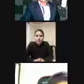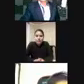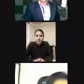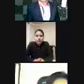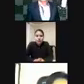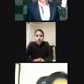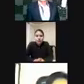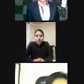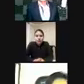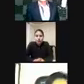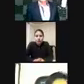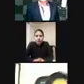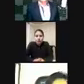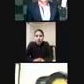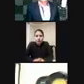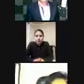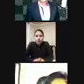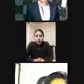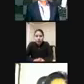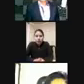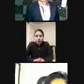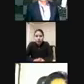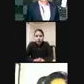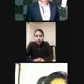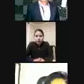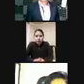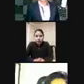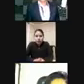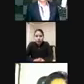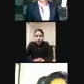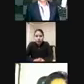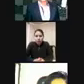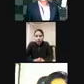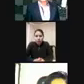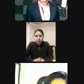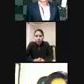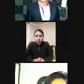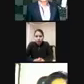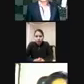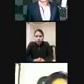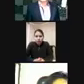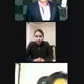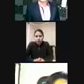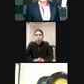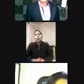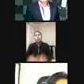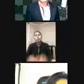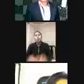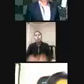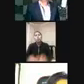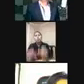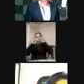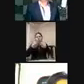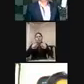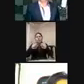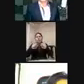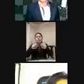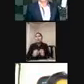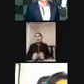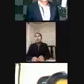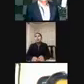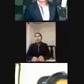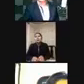dice Alejandra Tapia Durán, nos dice, ¿nos podría indicar cómo podríamos visitar el Centro Virgen Niña y qué costo